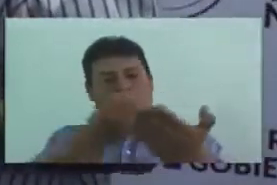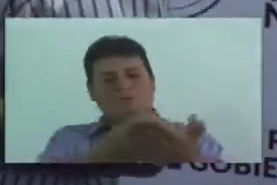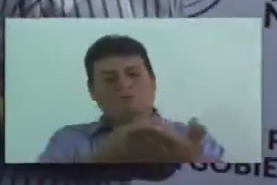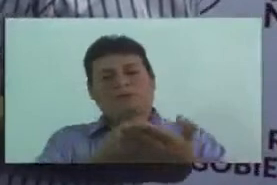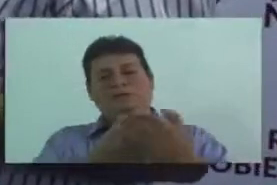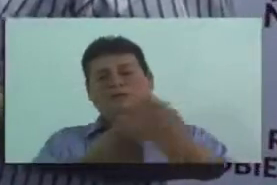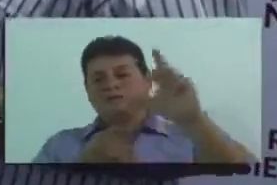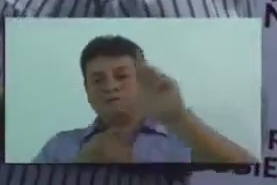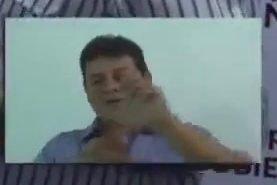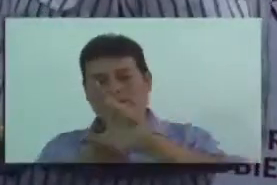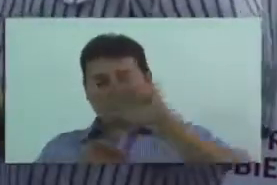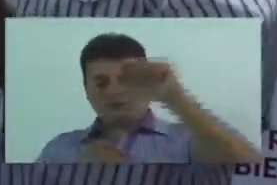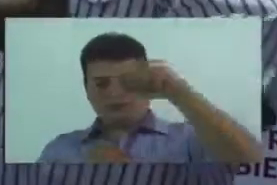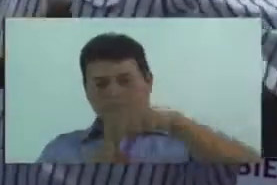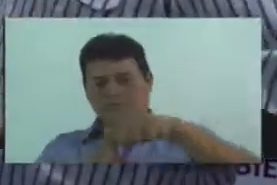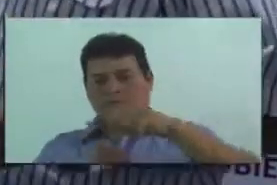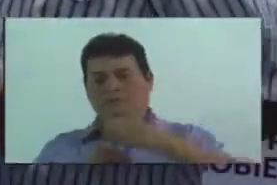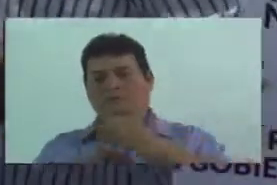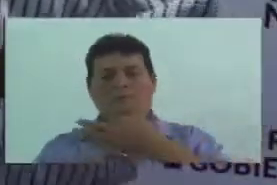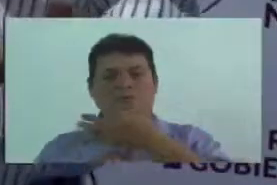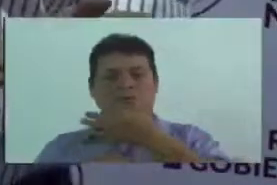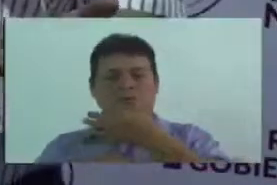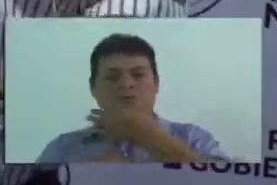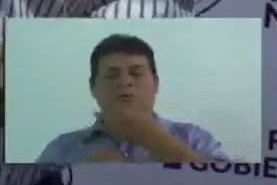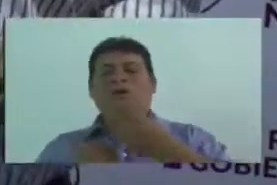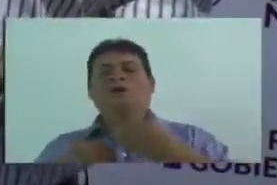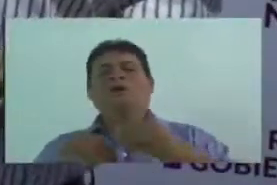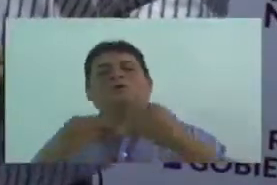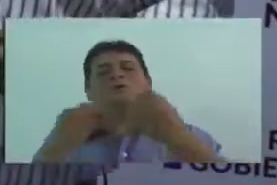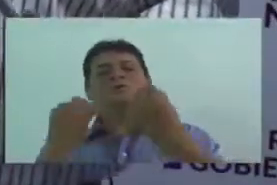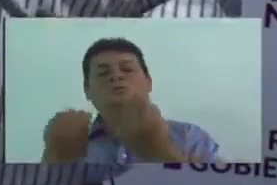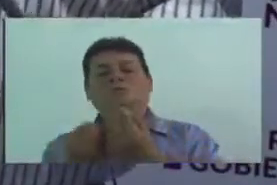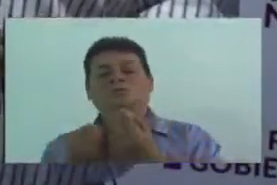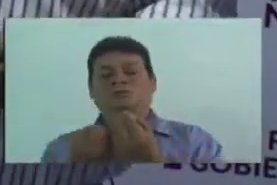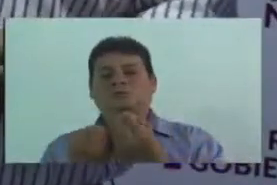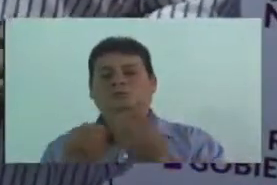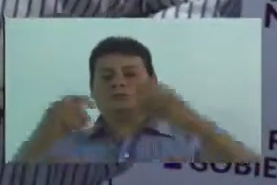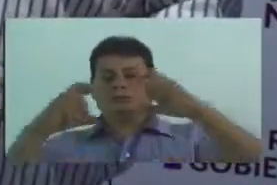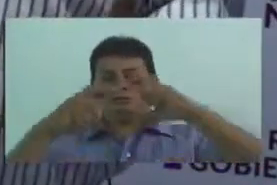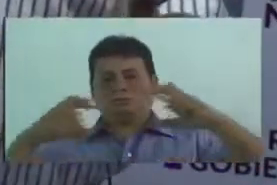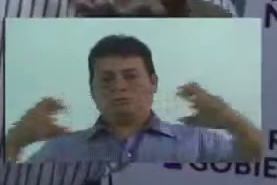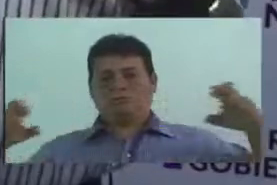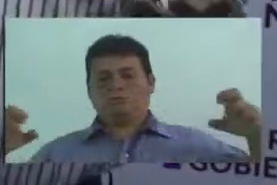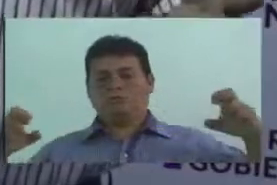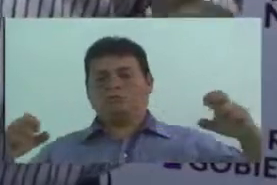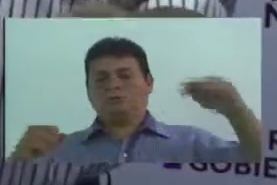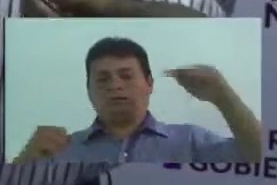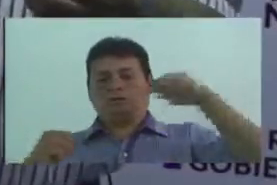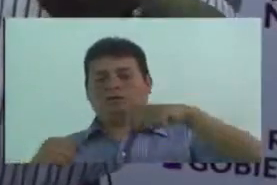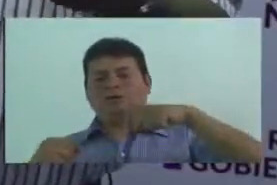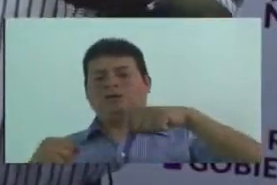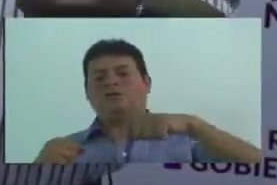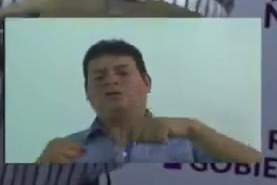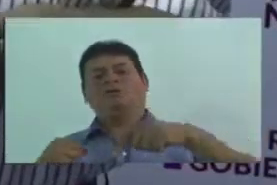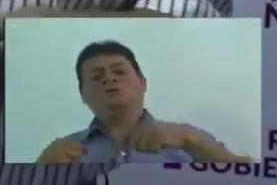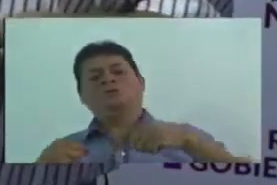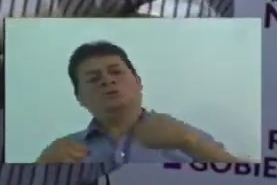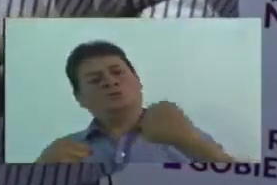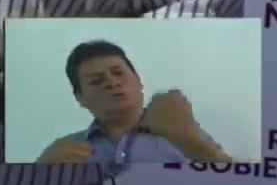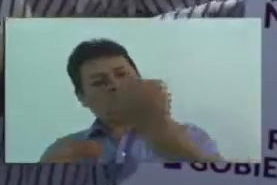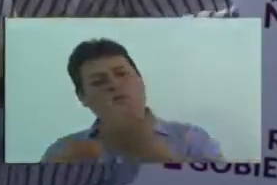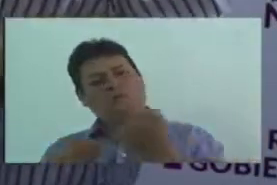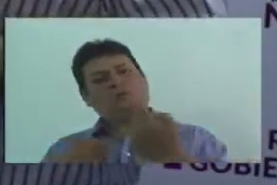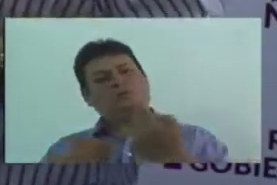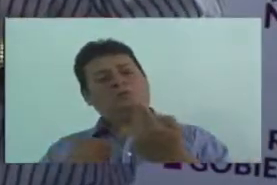como en este caso un ángulo recto. Por ejemplo, hay muchos objetos, muchas cosas en la vida cotidiana que, en donde utilizamos los